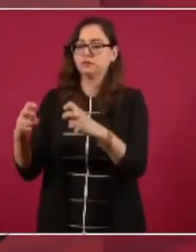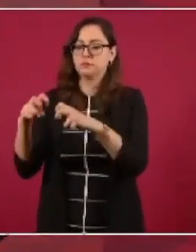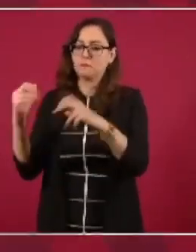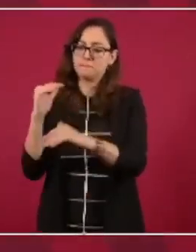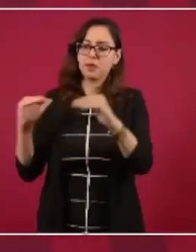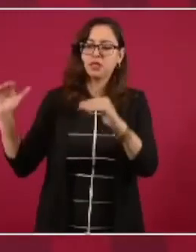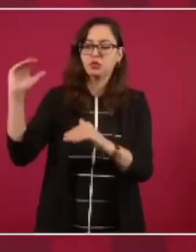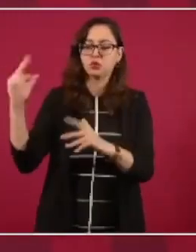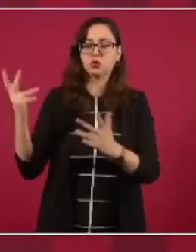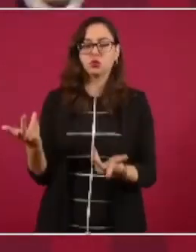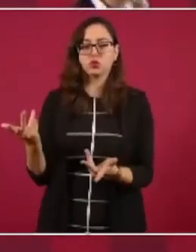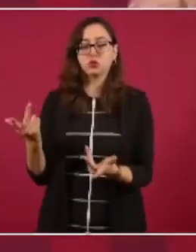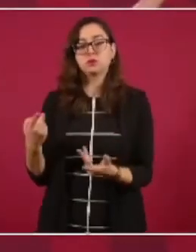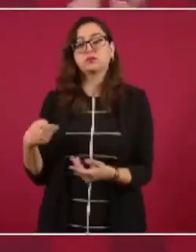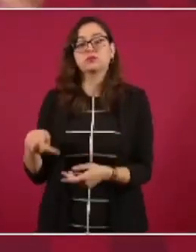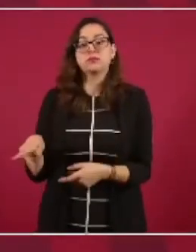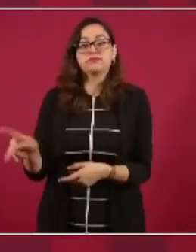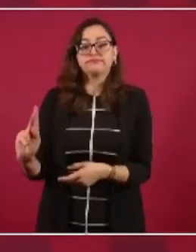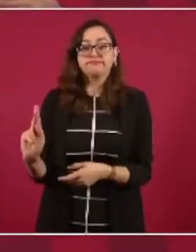ministros. Pero